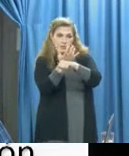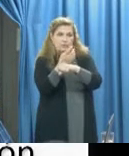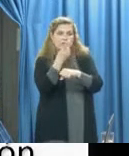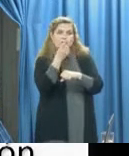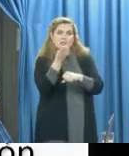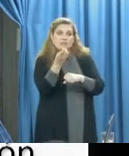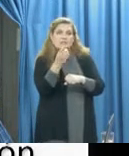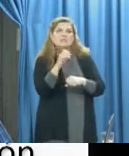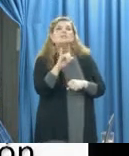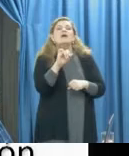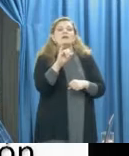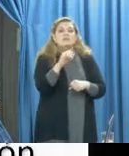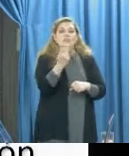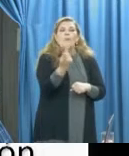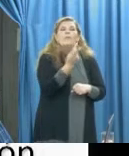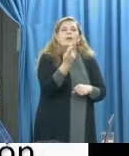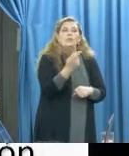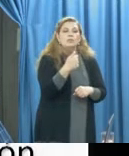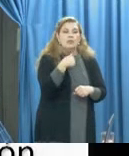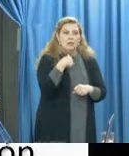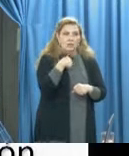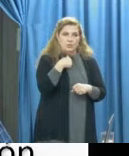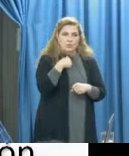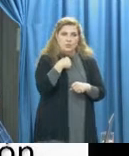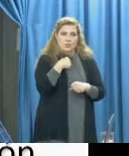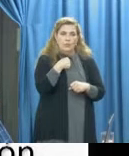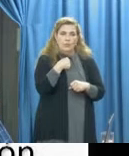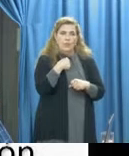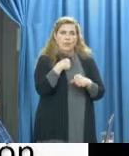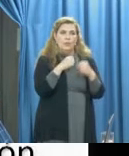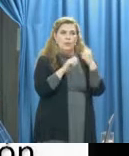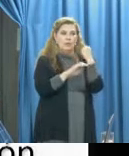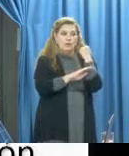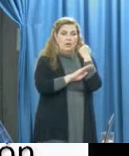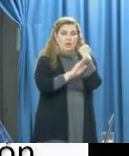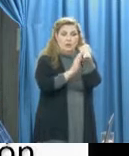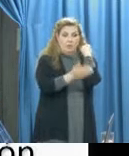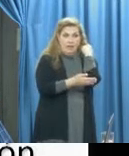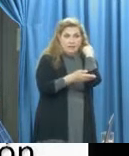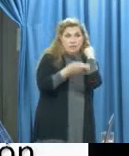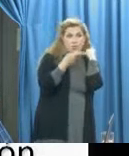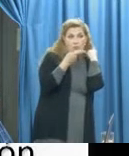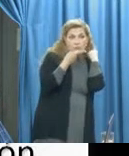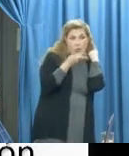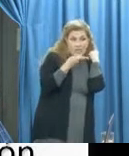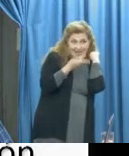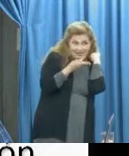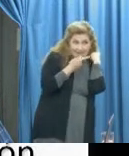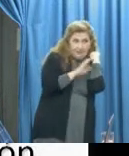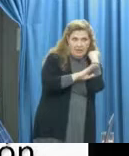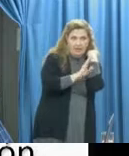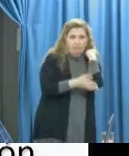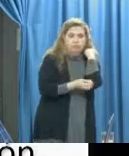les aplicó la misma pregunta y dirían: no, yo sí sé que es oyente, lo aborto, y si sé que es sordo,